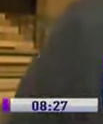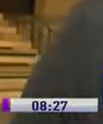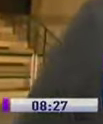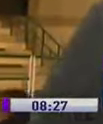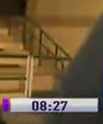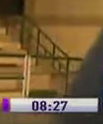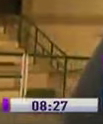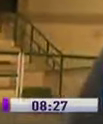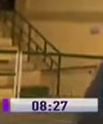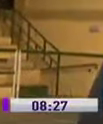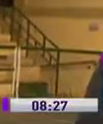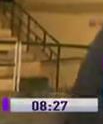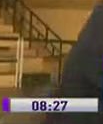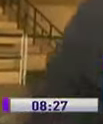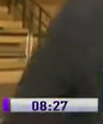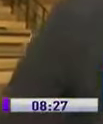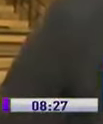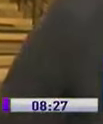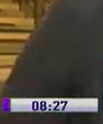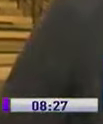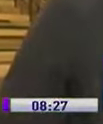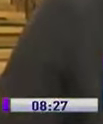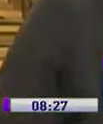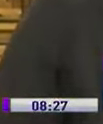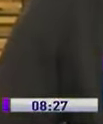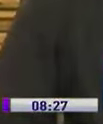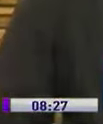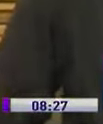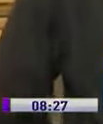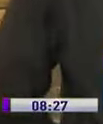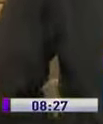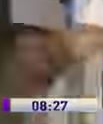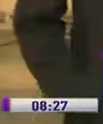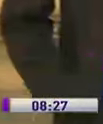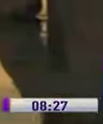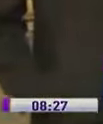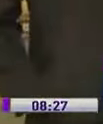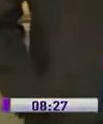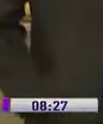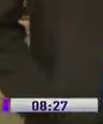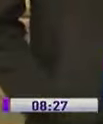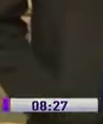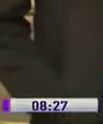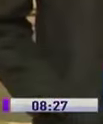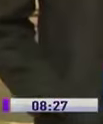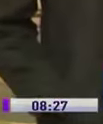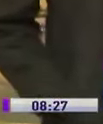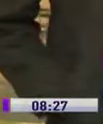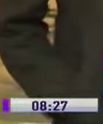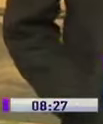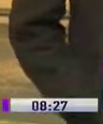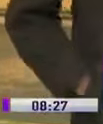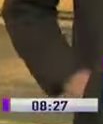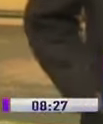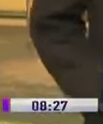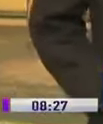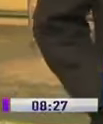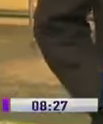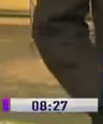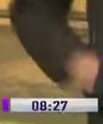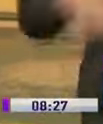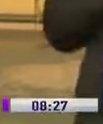todo con Franklin, que es un amigo de toda la vida, una excelente persona, siempre lo recuerdo. Vamos a ver ahora, queremos ver una chilenita, esa como... Como la del Barcelona de España,